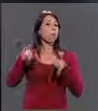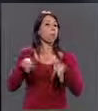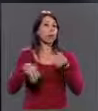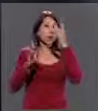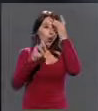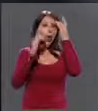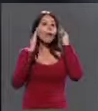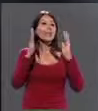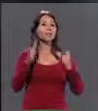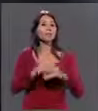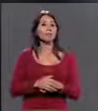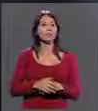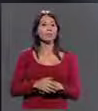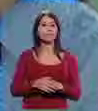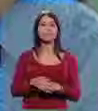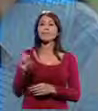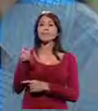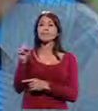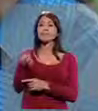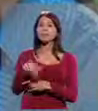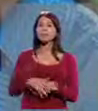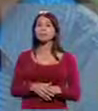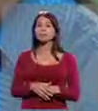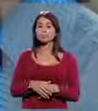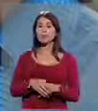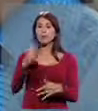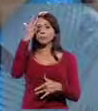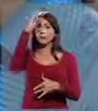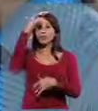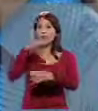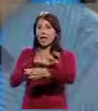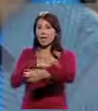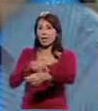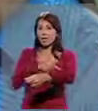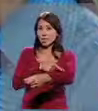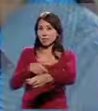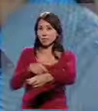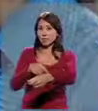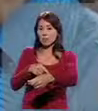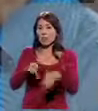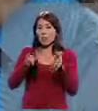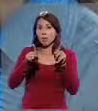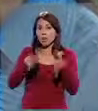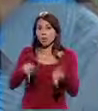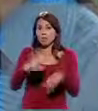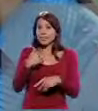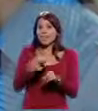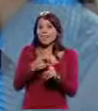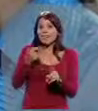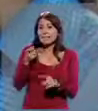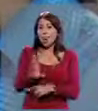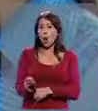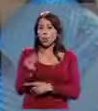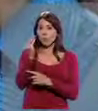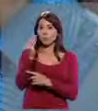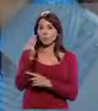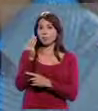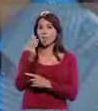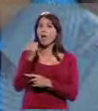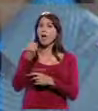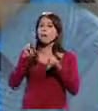también Sí claro e la la diabetes que empieza desde más joven verdad si se